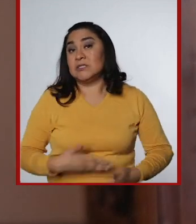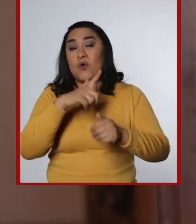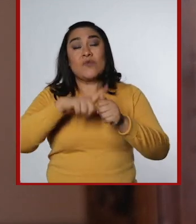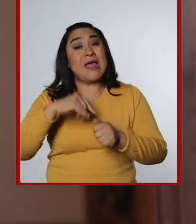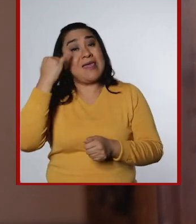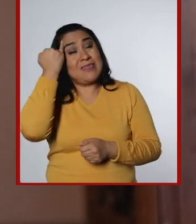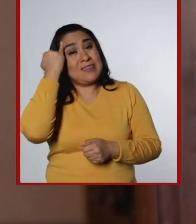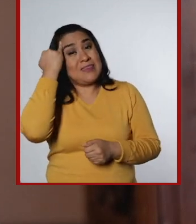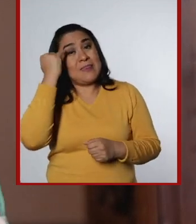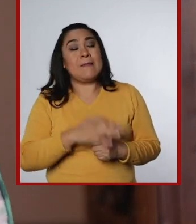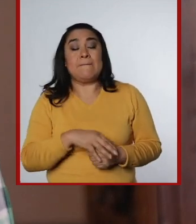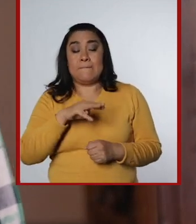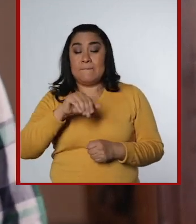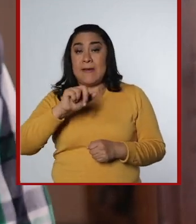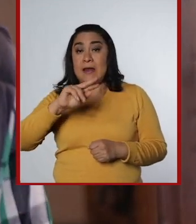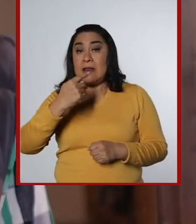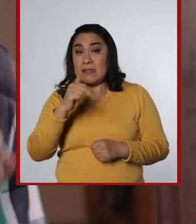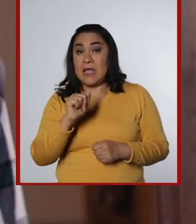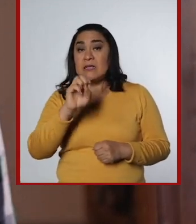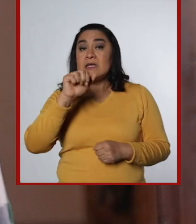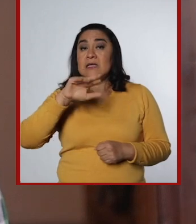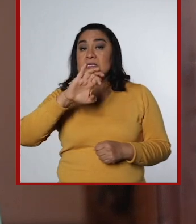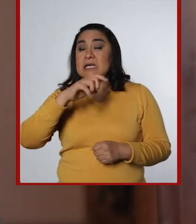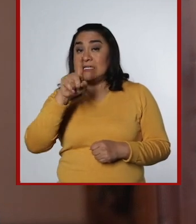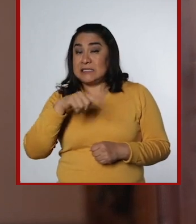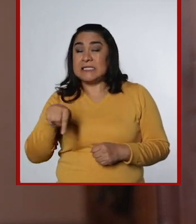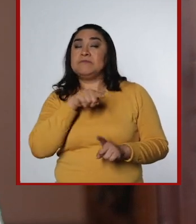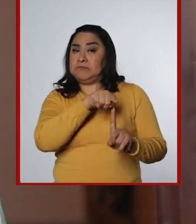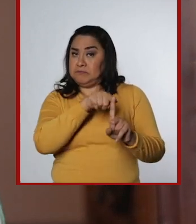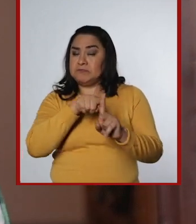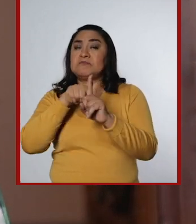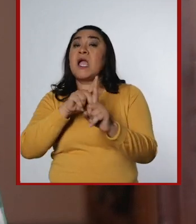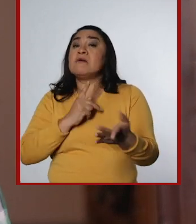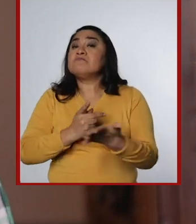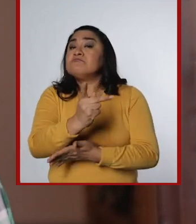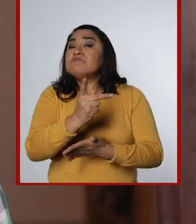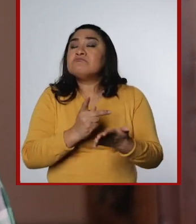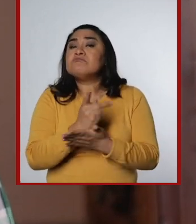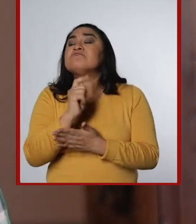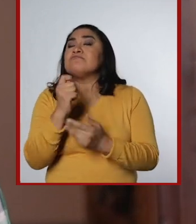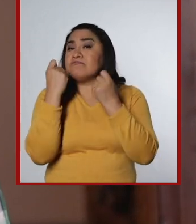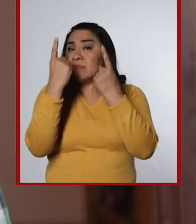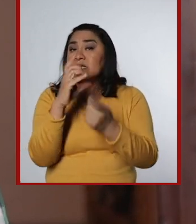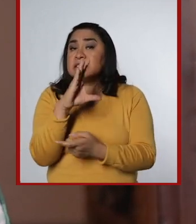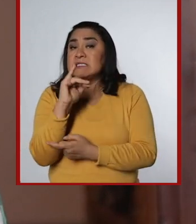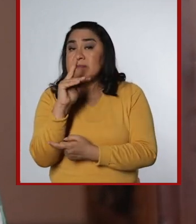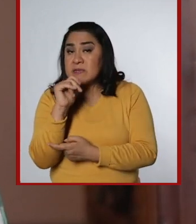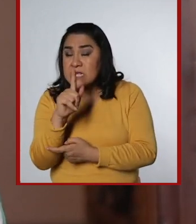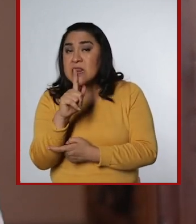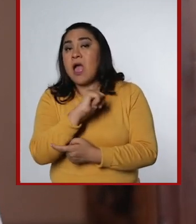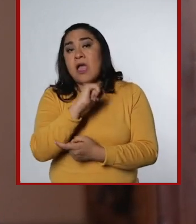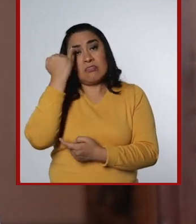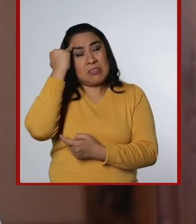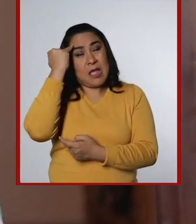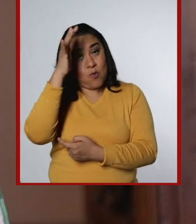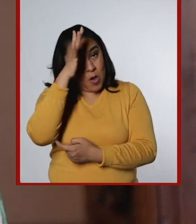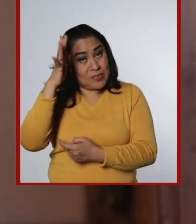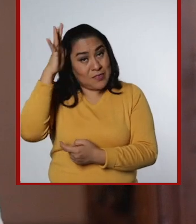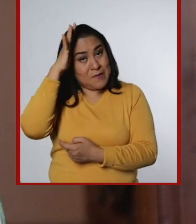Nacional Indígena, Marta Sánchez Nestor. Ella ha recibido el Premio al Mérito Civil Indigenista